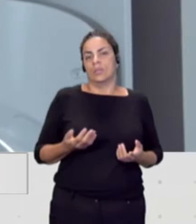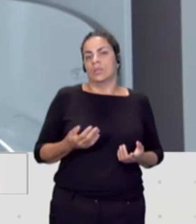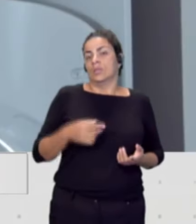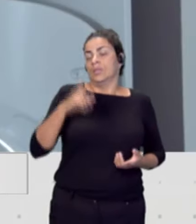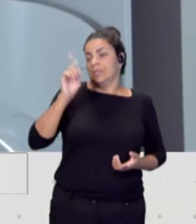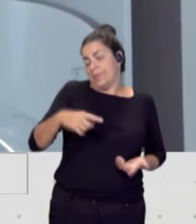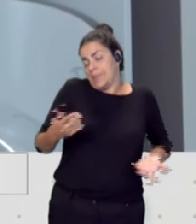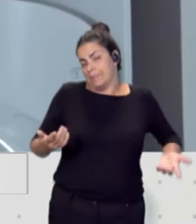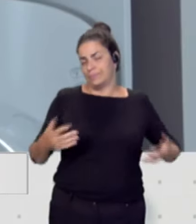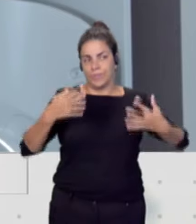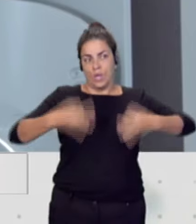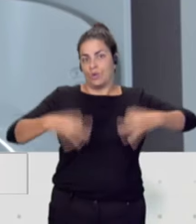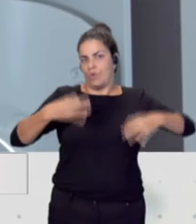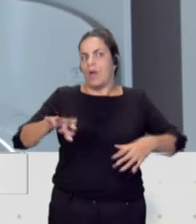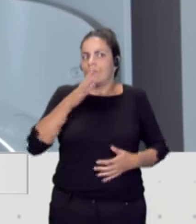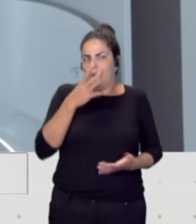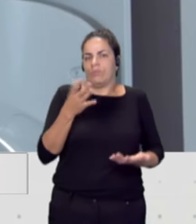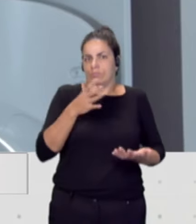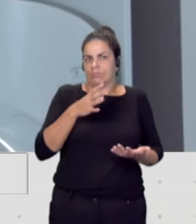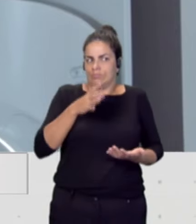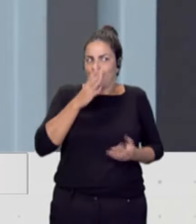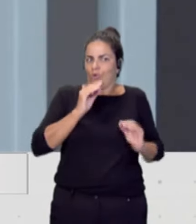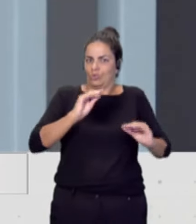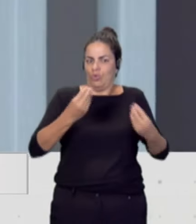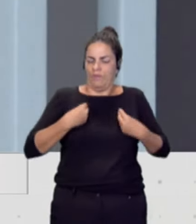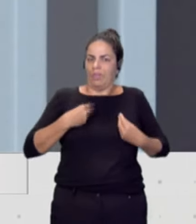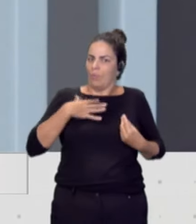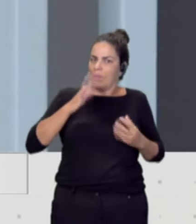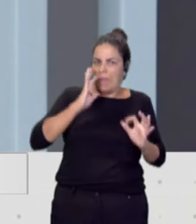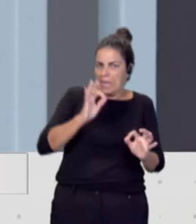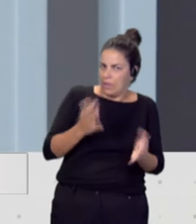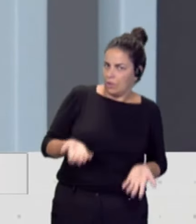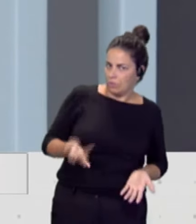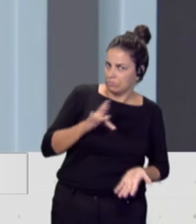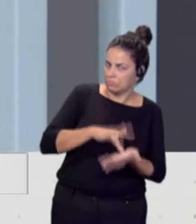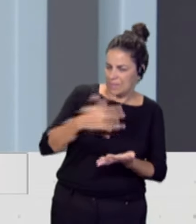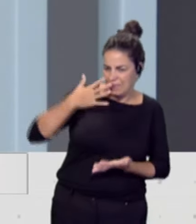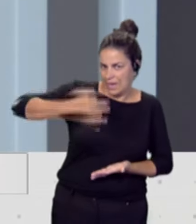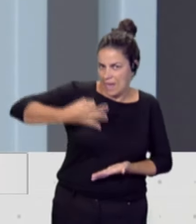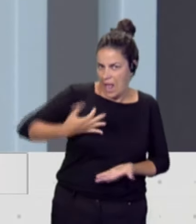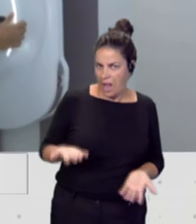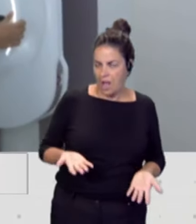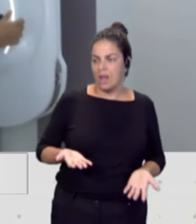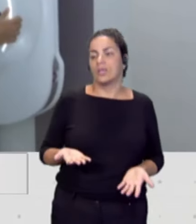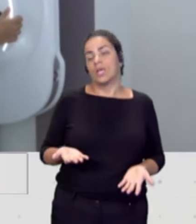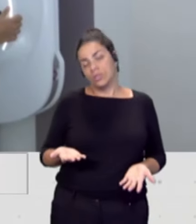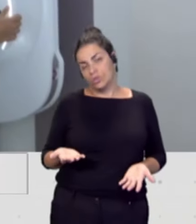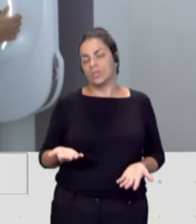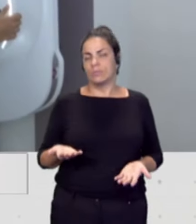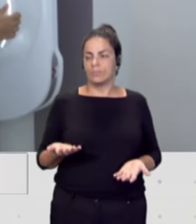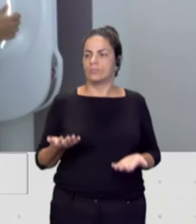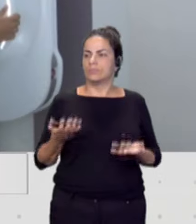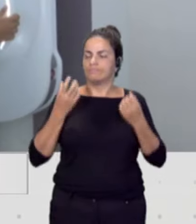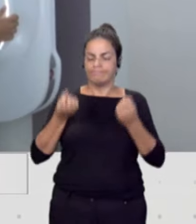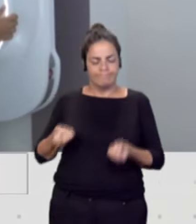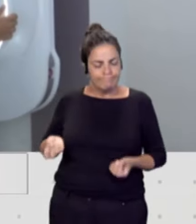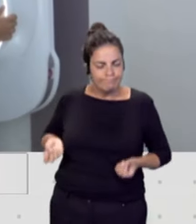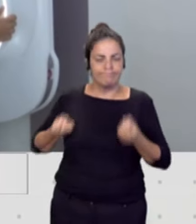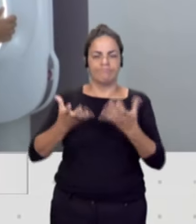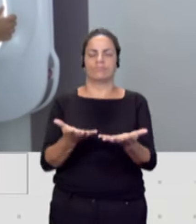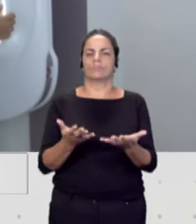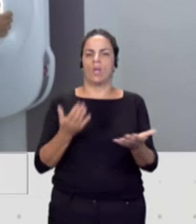sentido por el nivel de riesgo, ¿no?, en la propia vida. Entonces, bueno, comunicar, poder